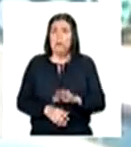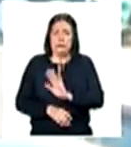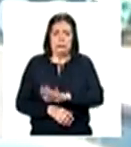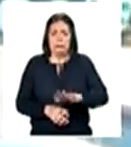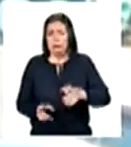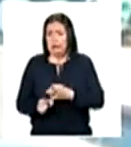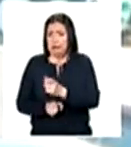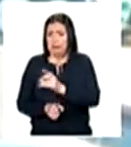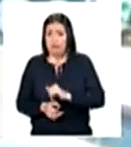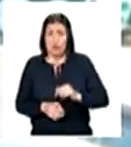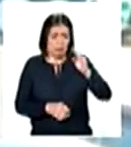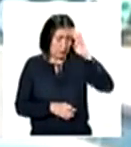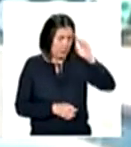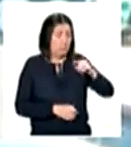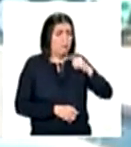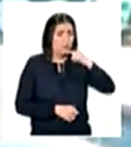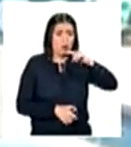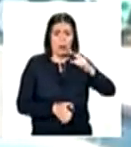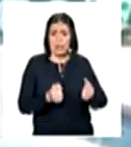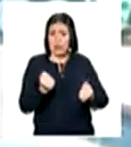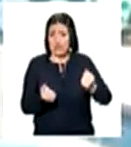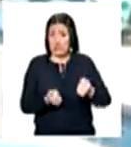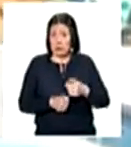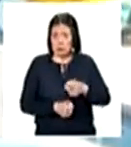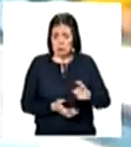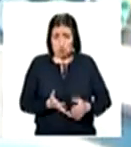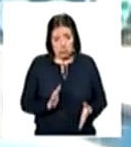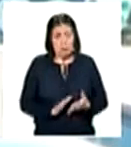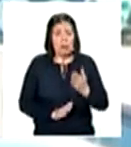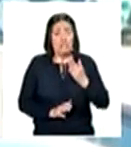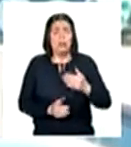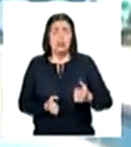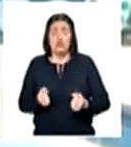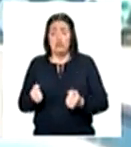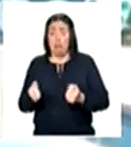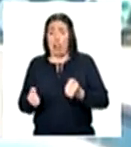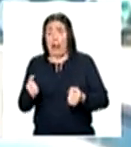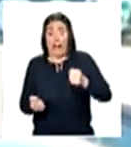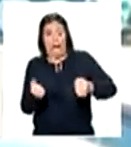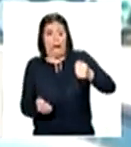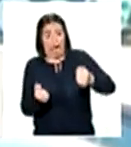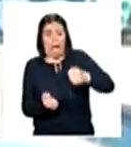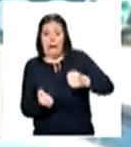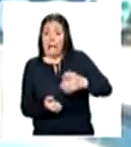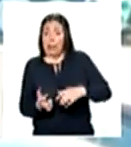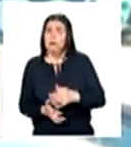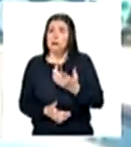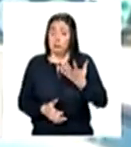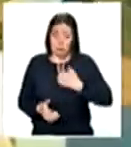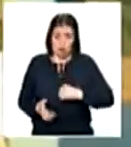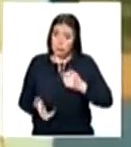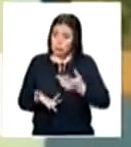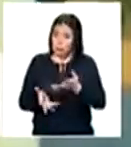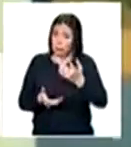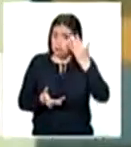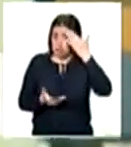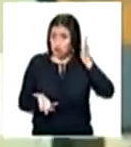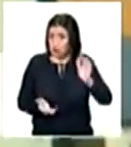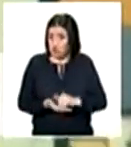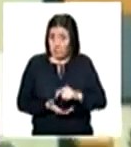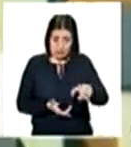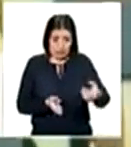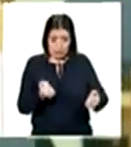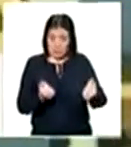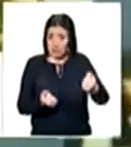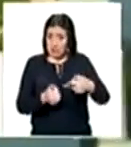policía señaló que la conductora, quien fue a dejar a su pequeño al colegio, perdió el control del auto. Hasta el momento se desconoce si este